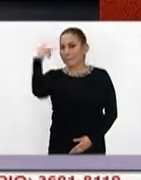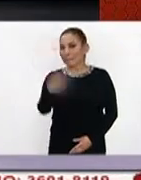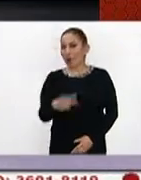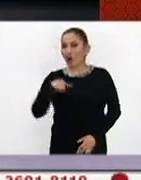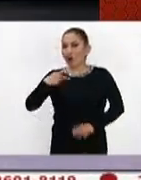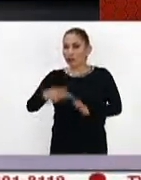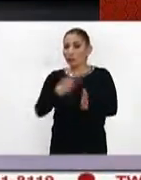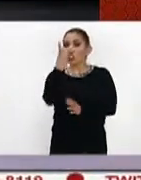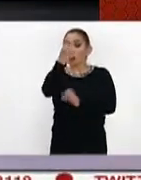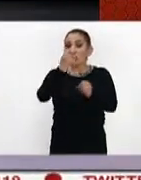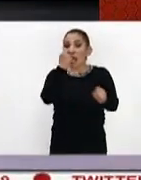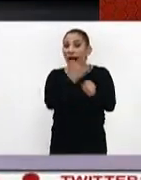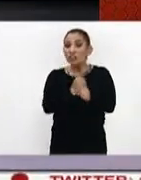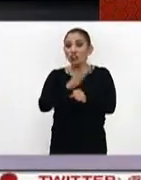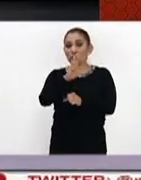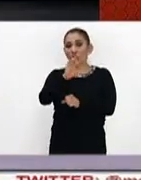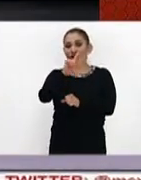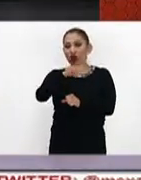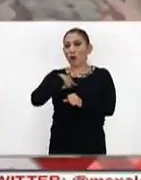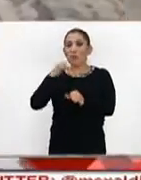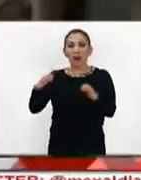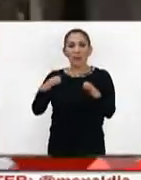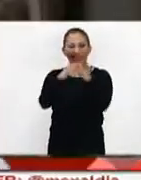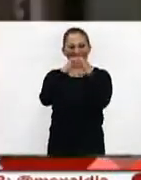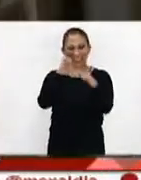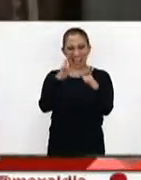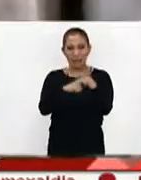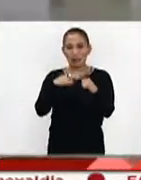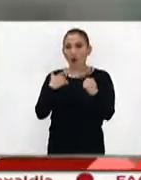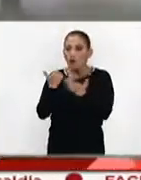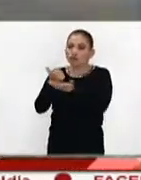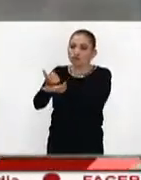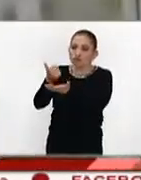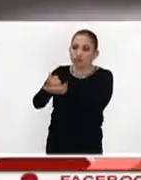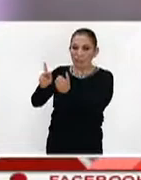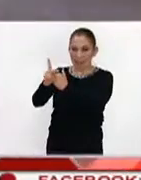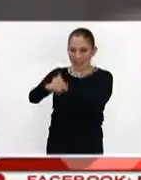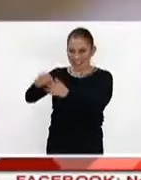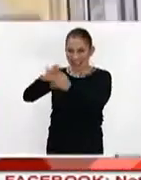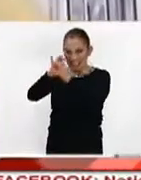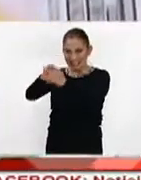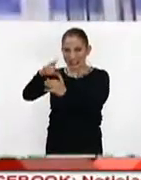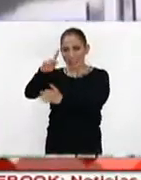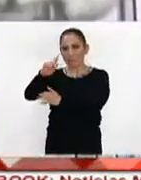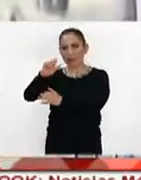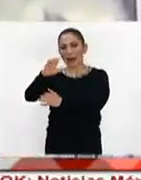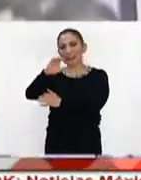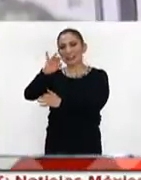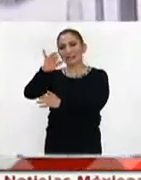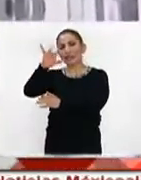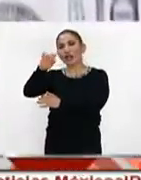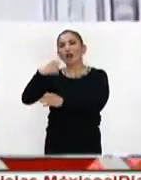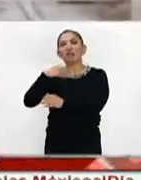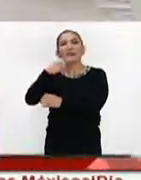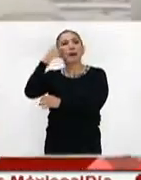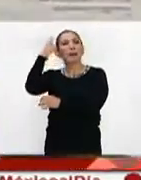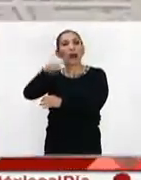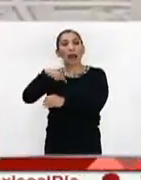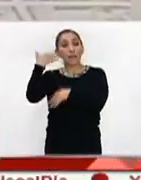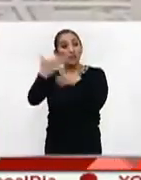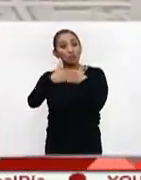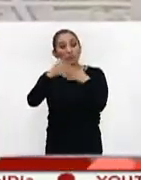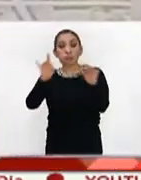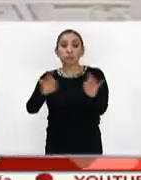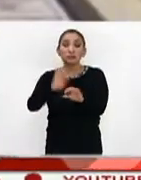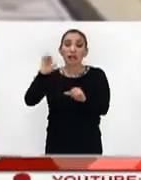México renovó por 2 años el bono catastrófico en el que participó de manera conjunta con los países de la Alianza del Pacífico y que va a servir para enfrentar